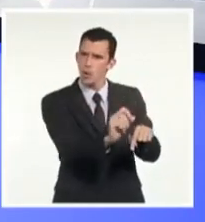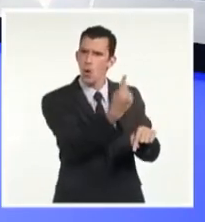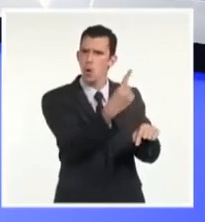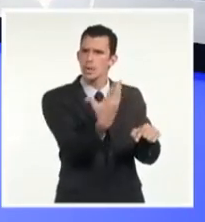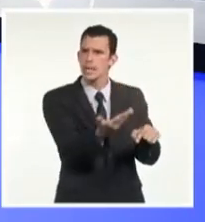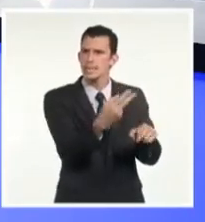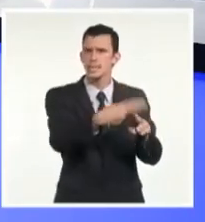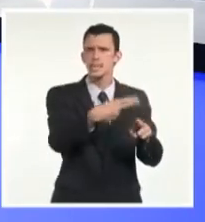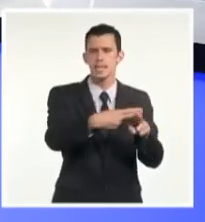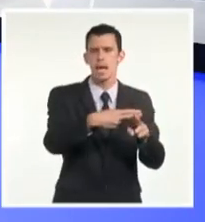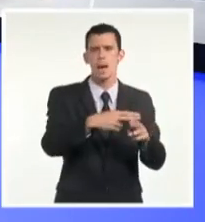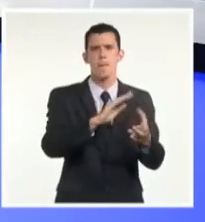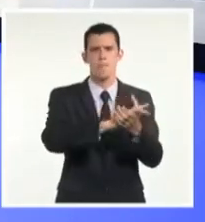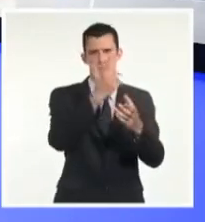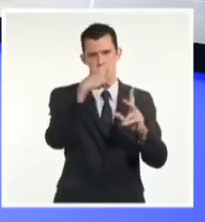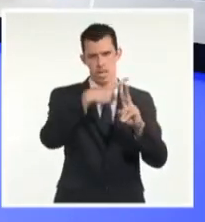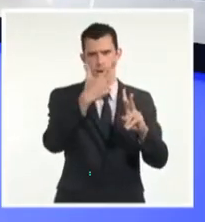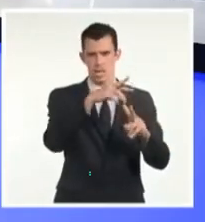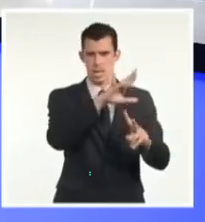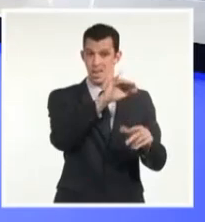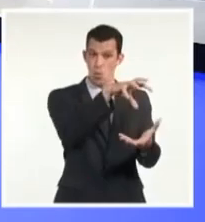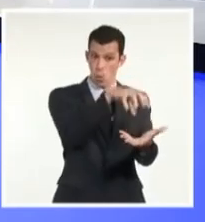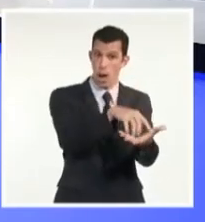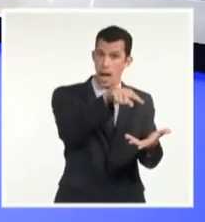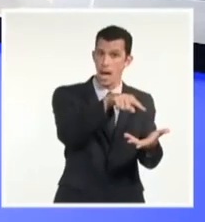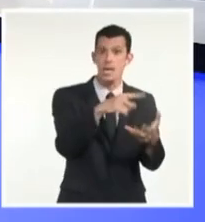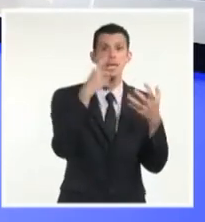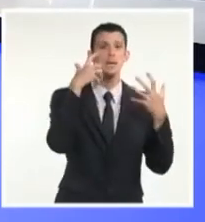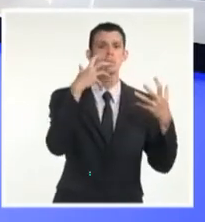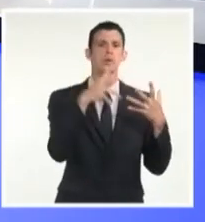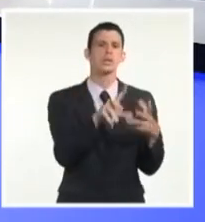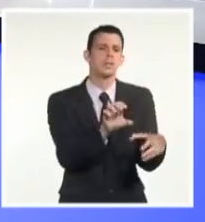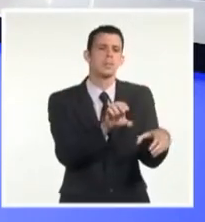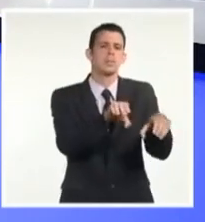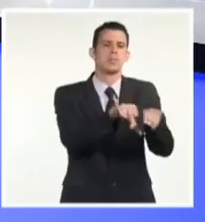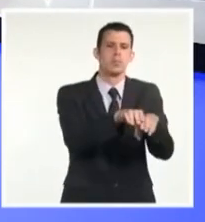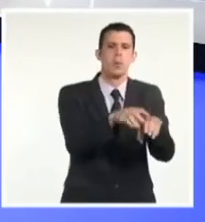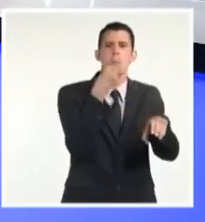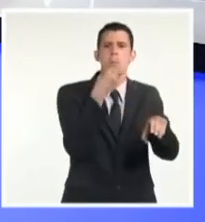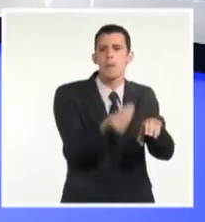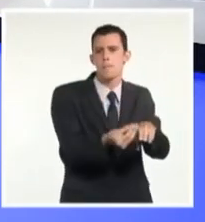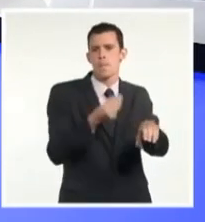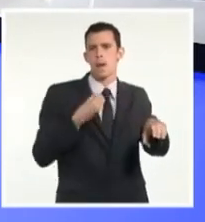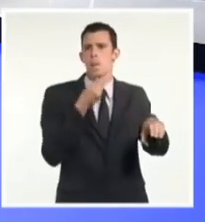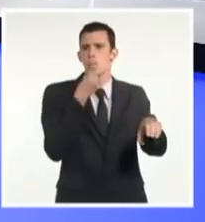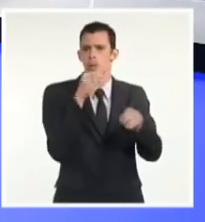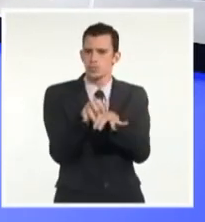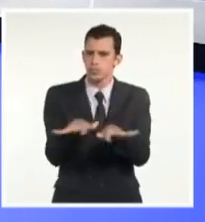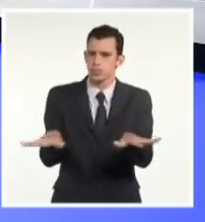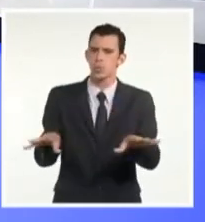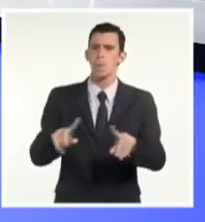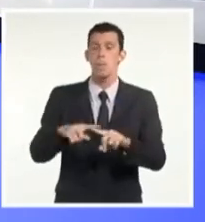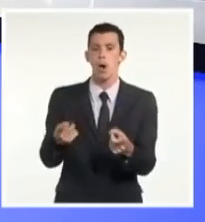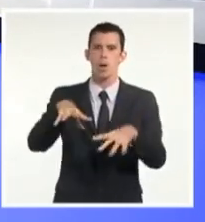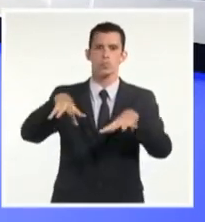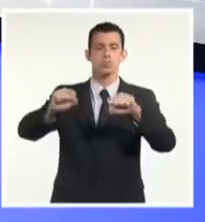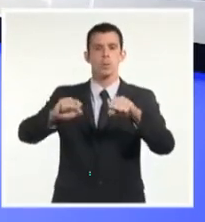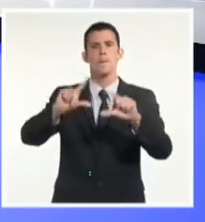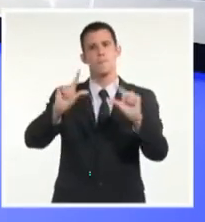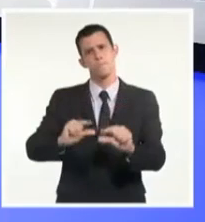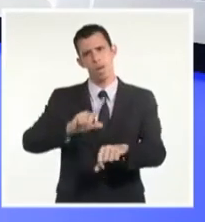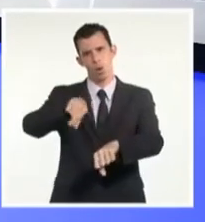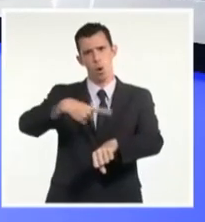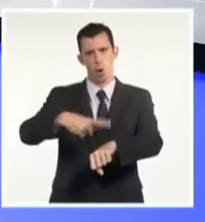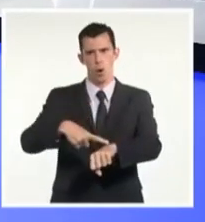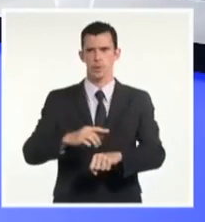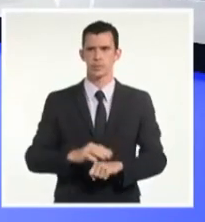Ramón Pérez de Mayarí es fundamental para incrementar las capacidades y reducir los horarios de afectaciones. Ese